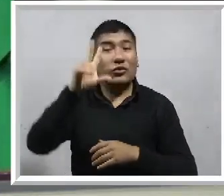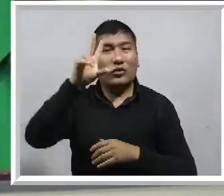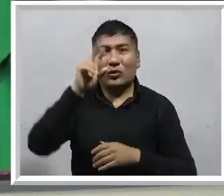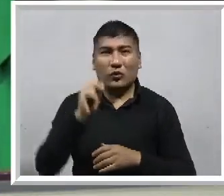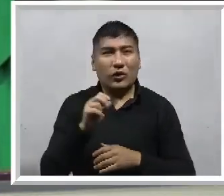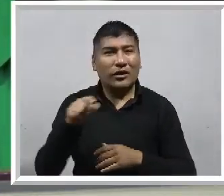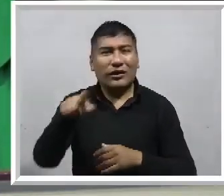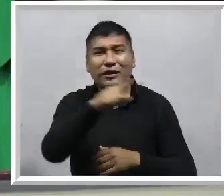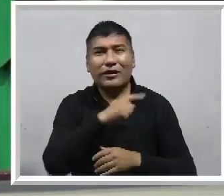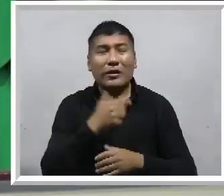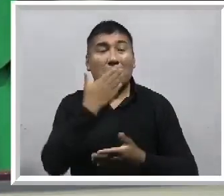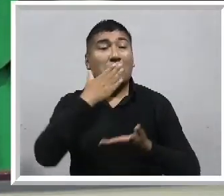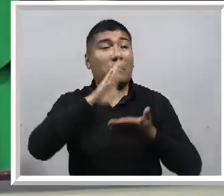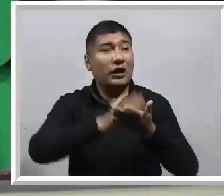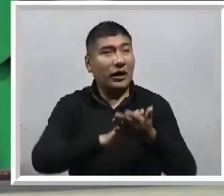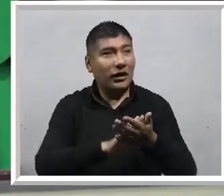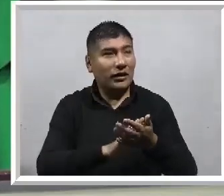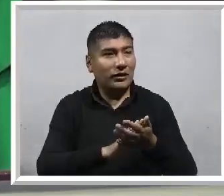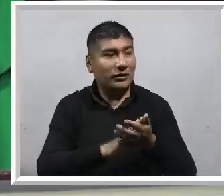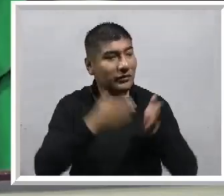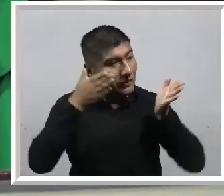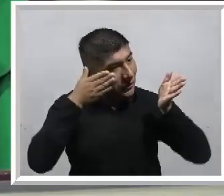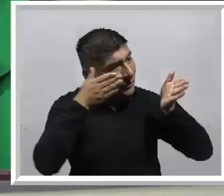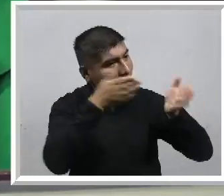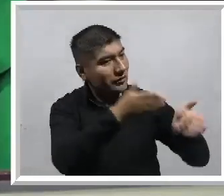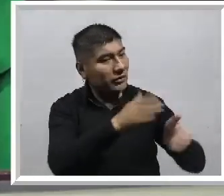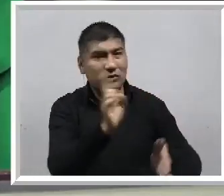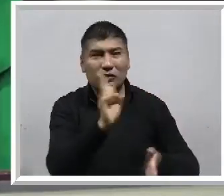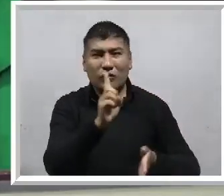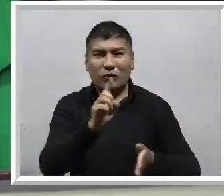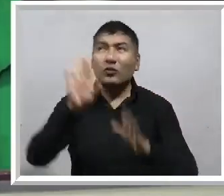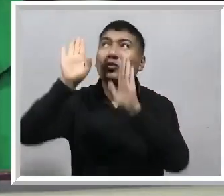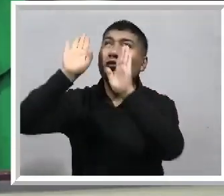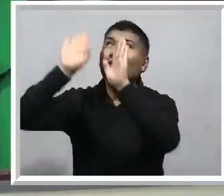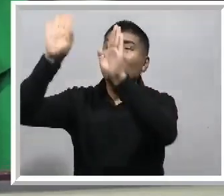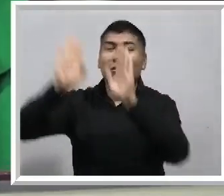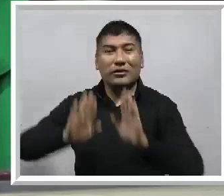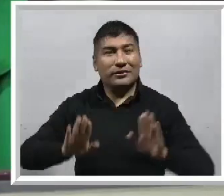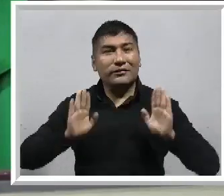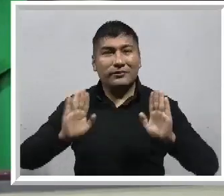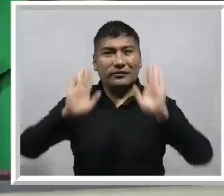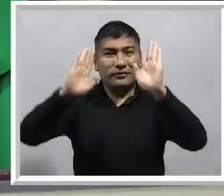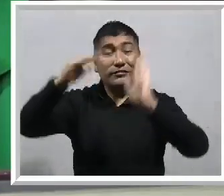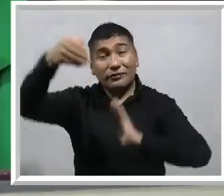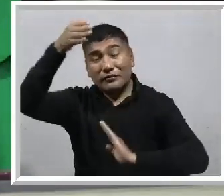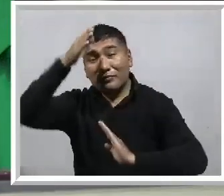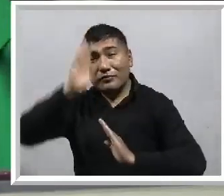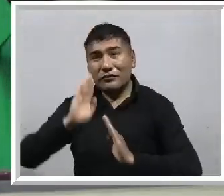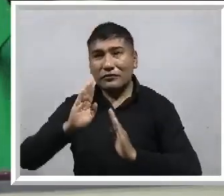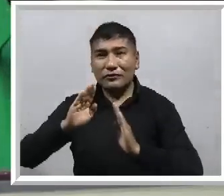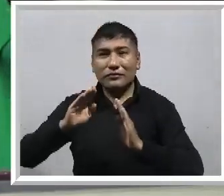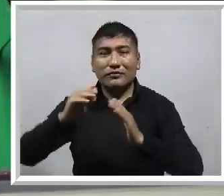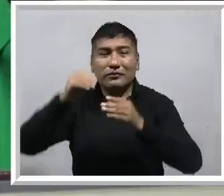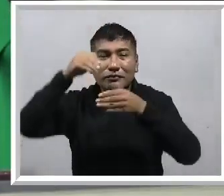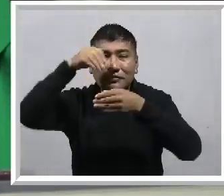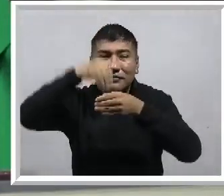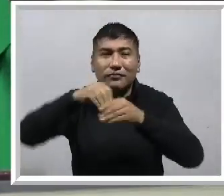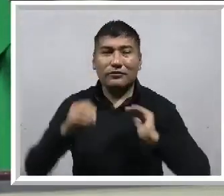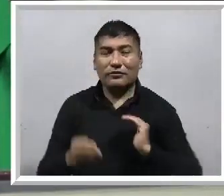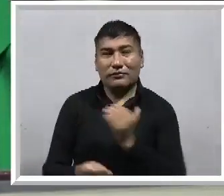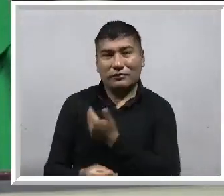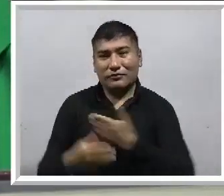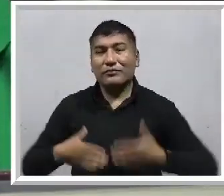callar por el mal dejemos que las maravillas de Dios se haga en nuestras vidas